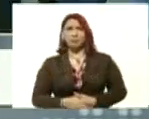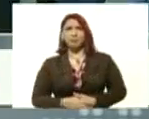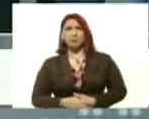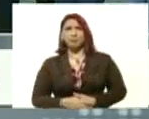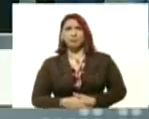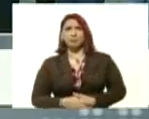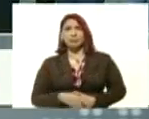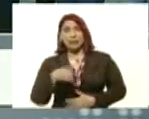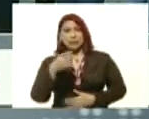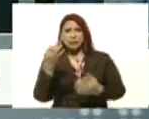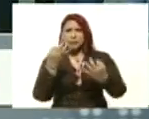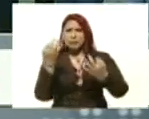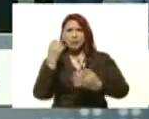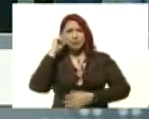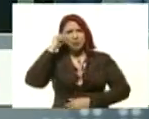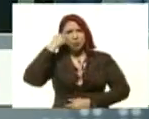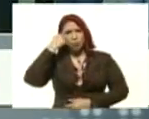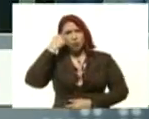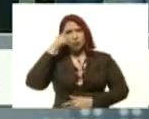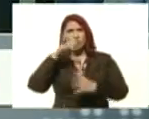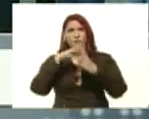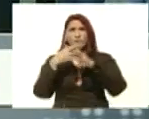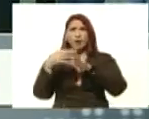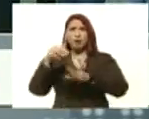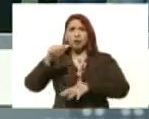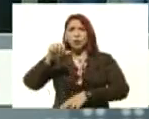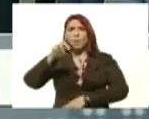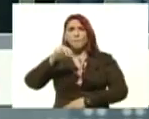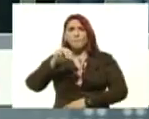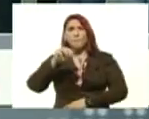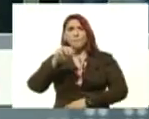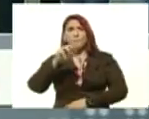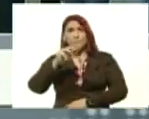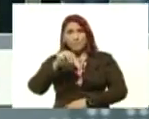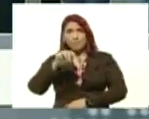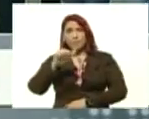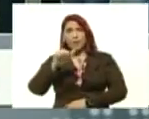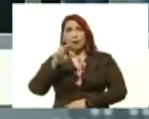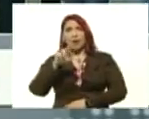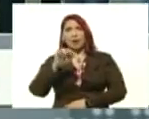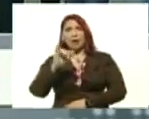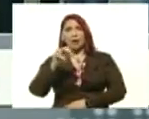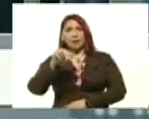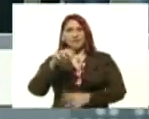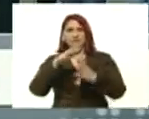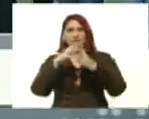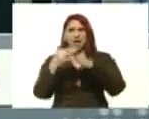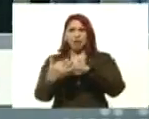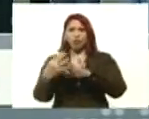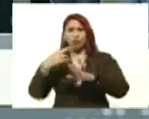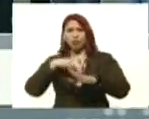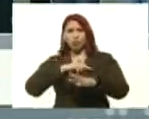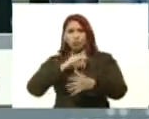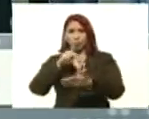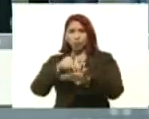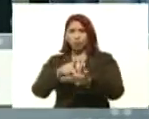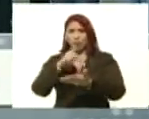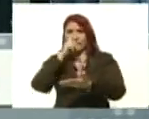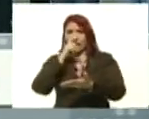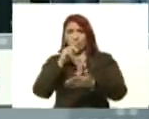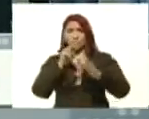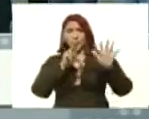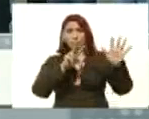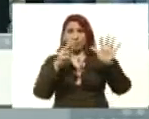Allí siempre recuerdo el barrio Marín, mis vecinos del barrio Marín. Allí nosotros estábamos en los años